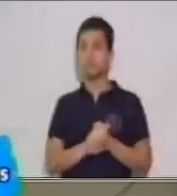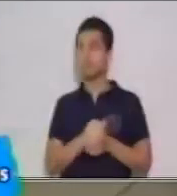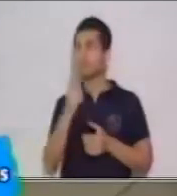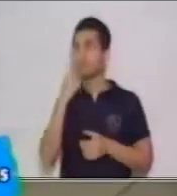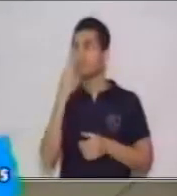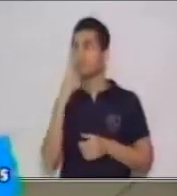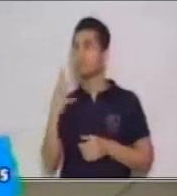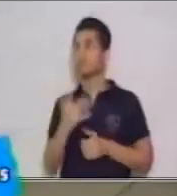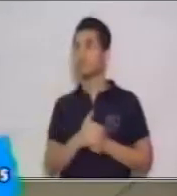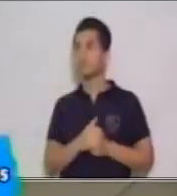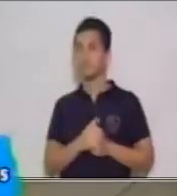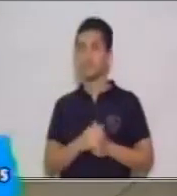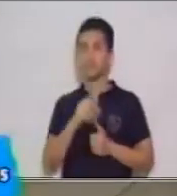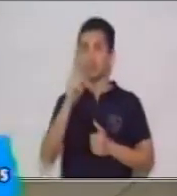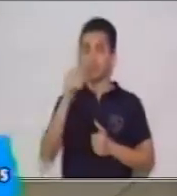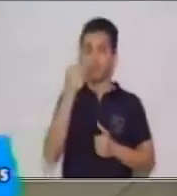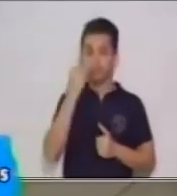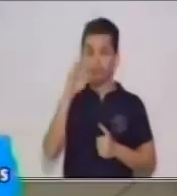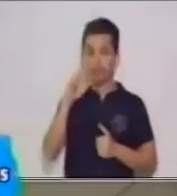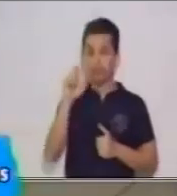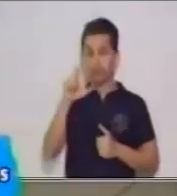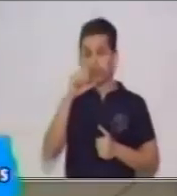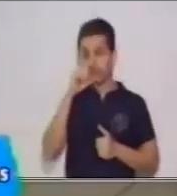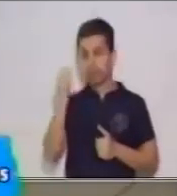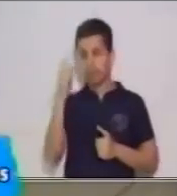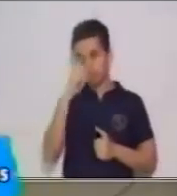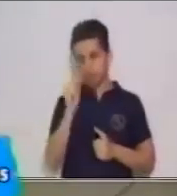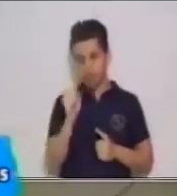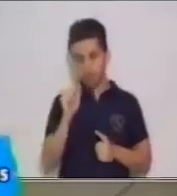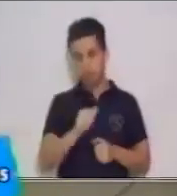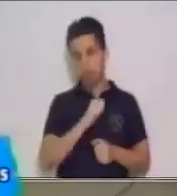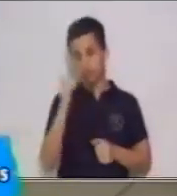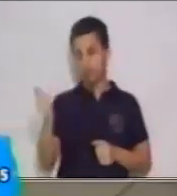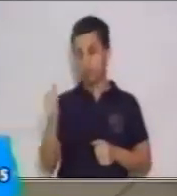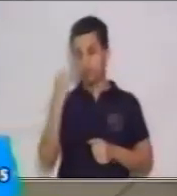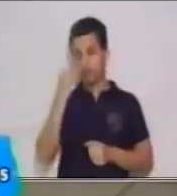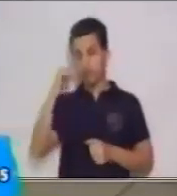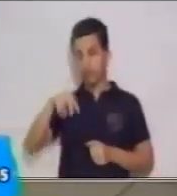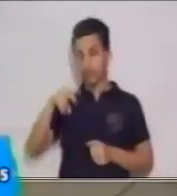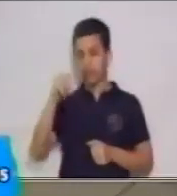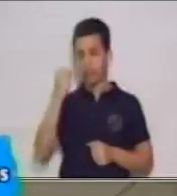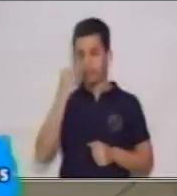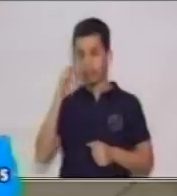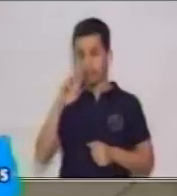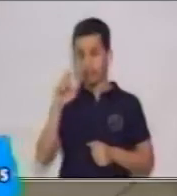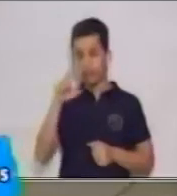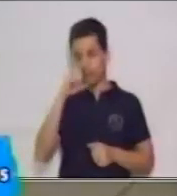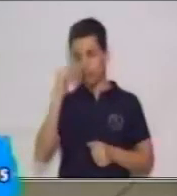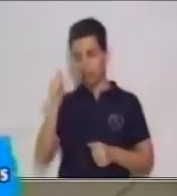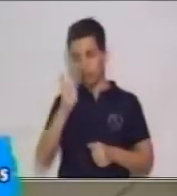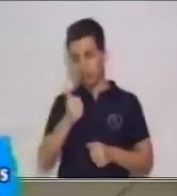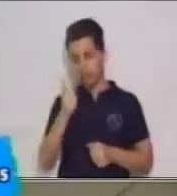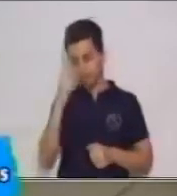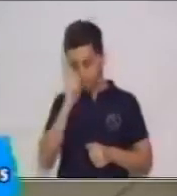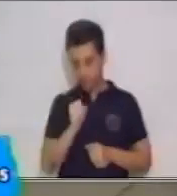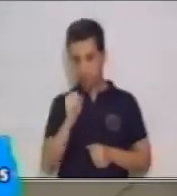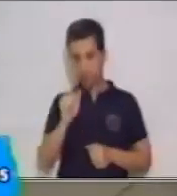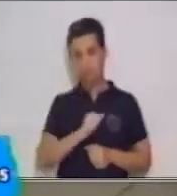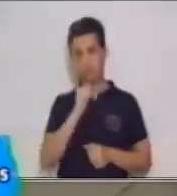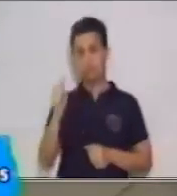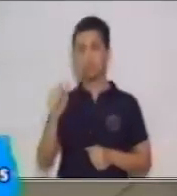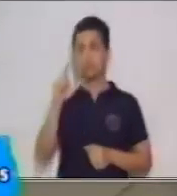a ver las directas, las indirectas y las cerradas. ¿Cuáles son